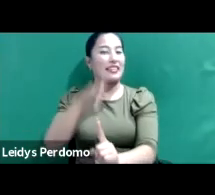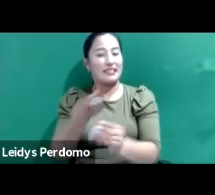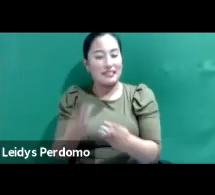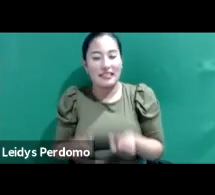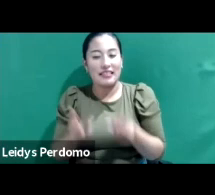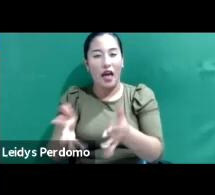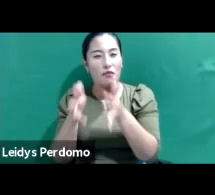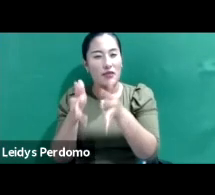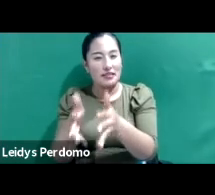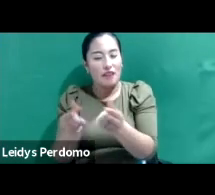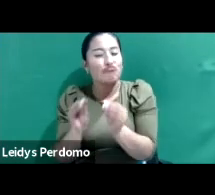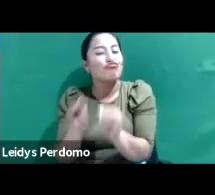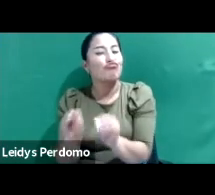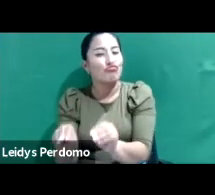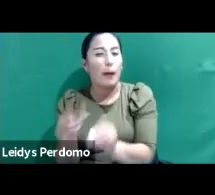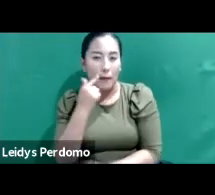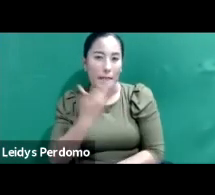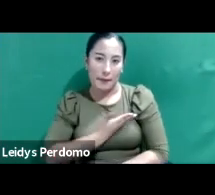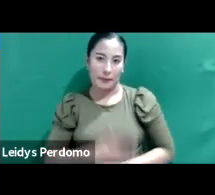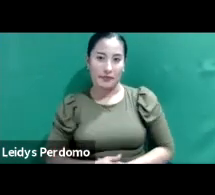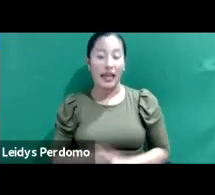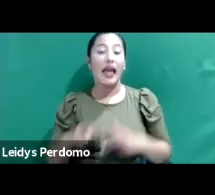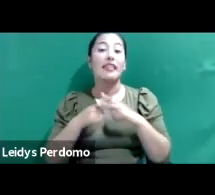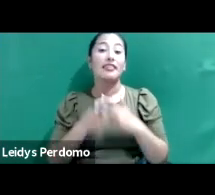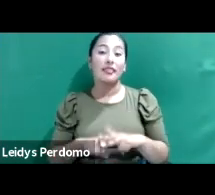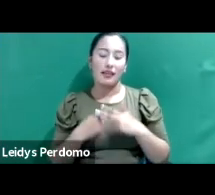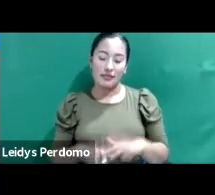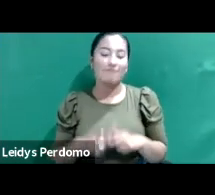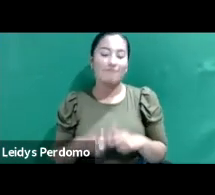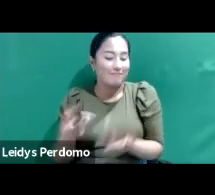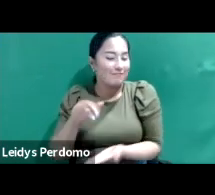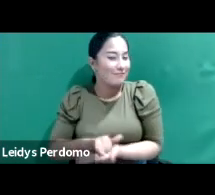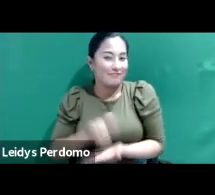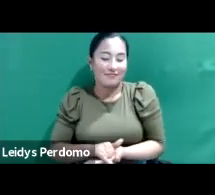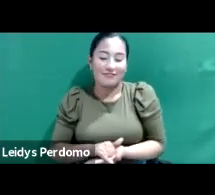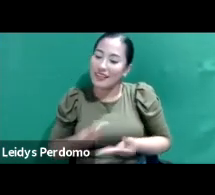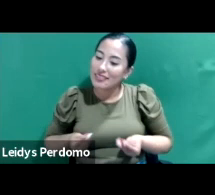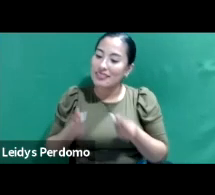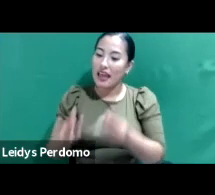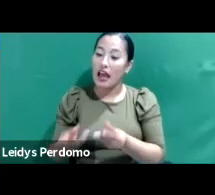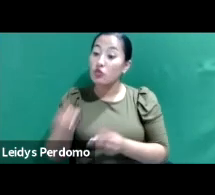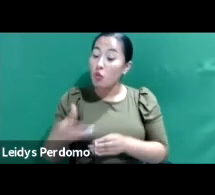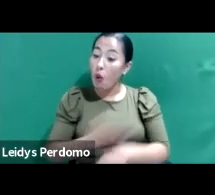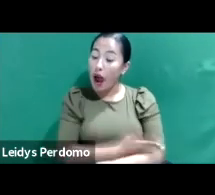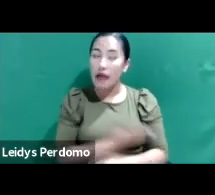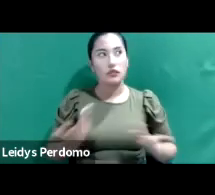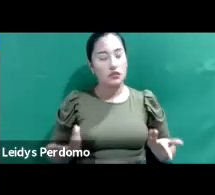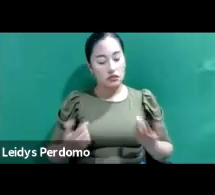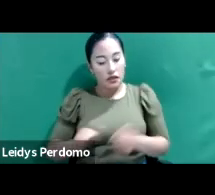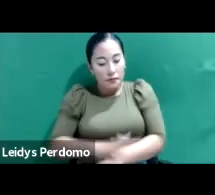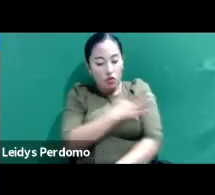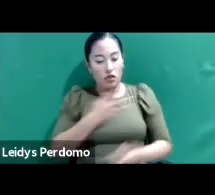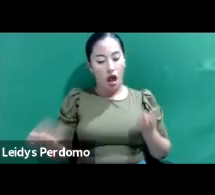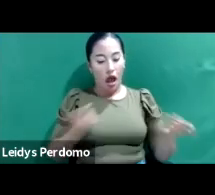Y esos talleres que se van a hacer con los padres precisamente trabajan sobre eso. Antes de tú aprender a controlar las emociones de